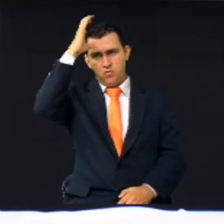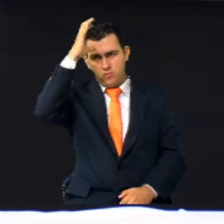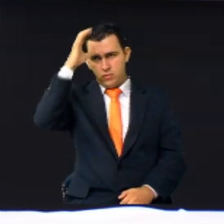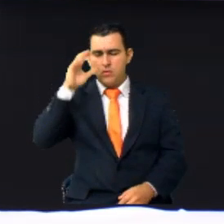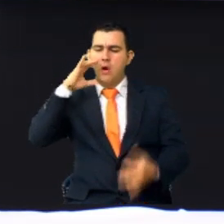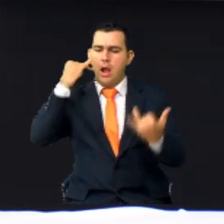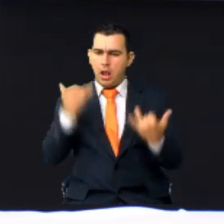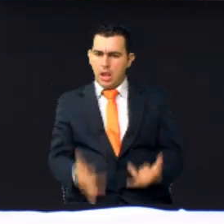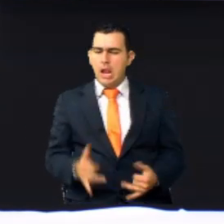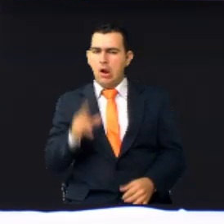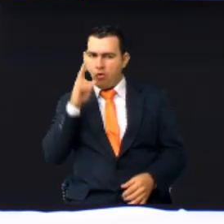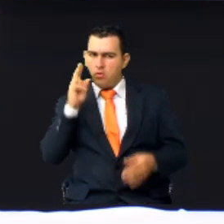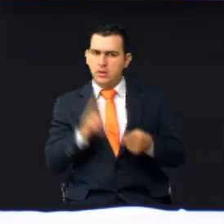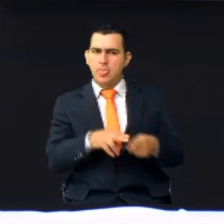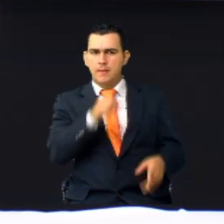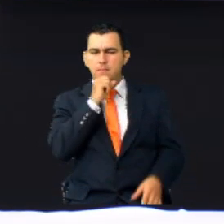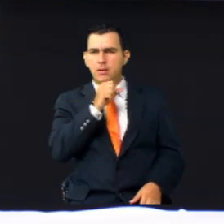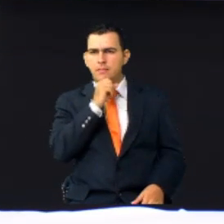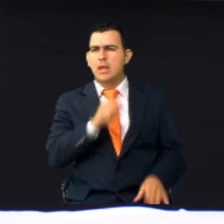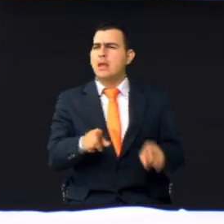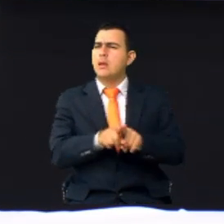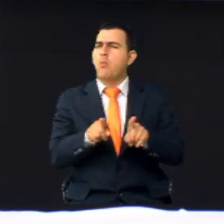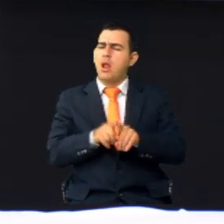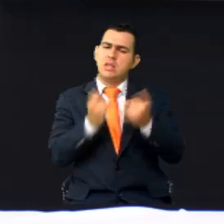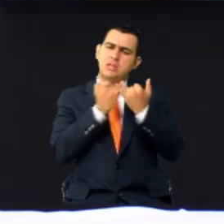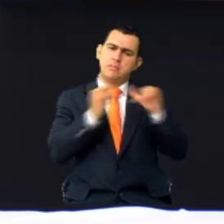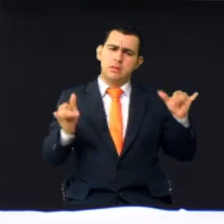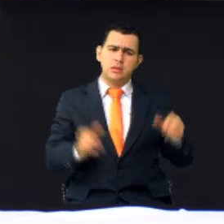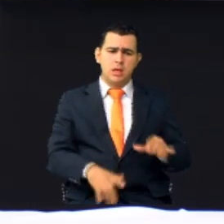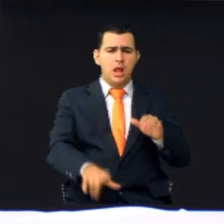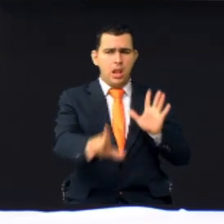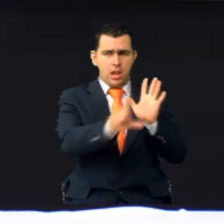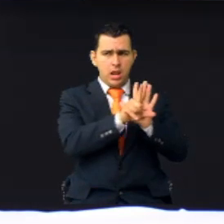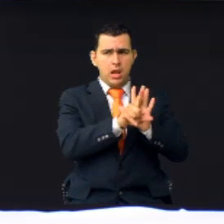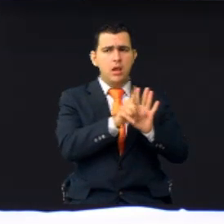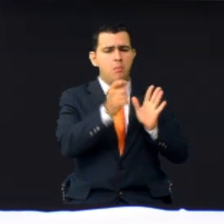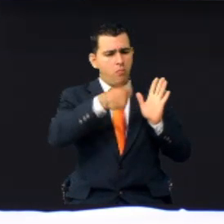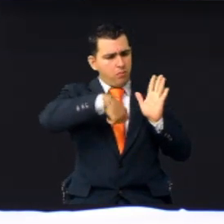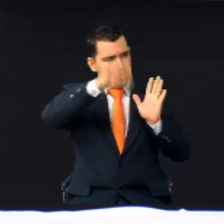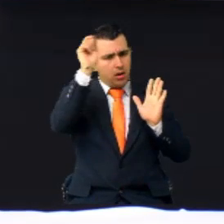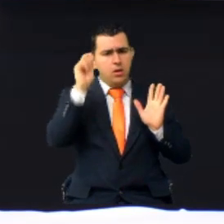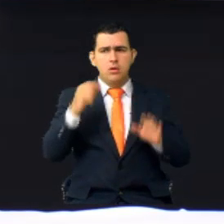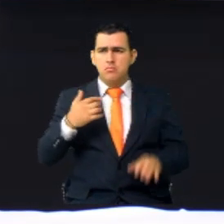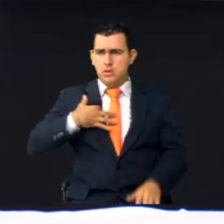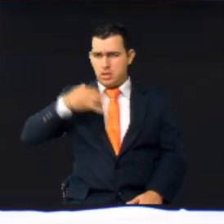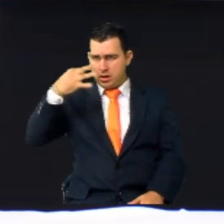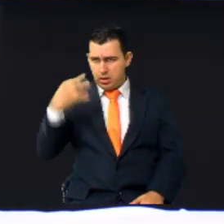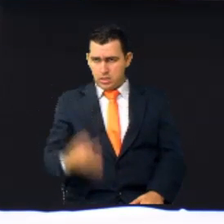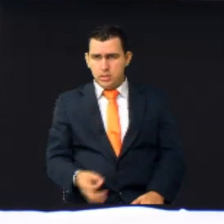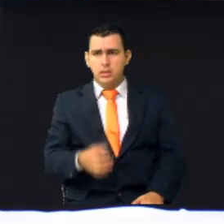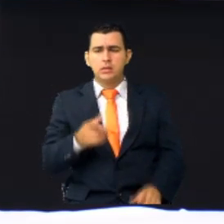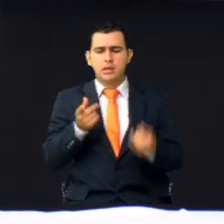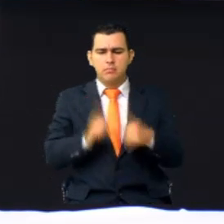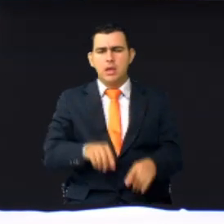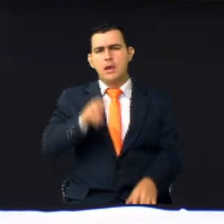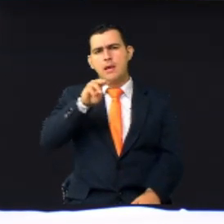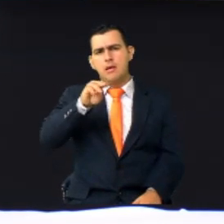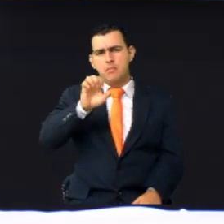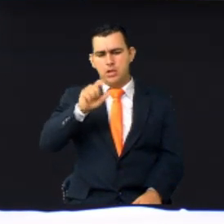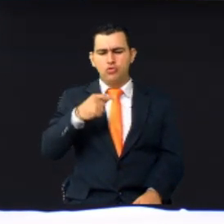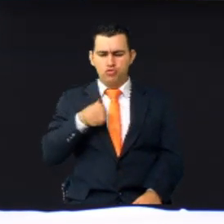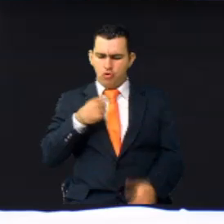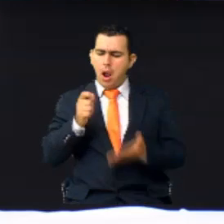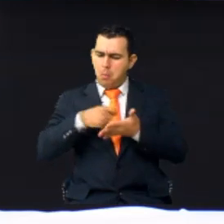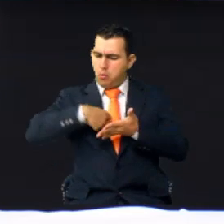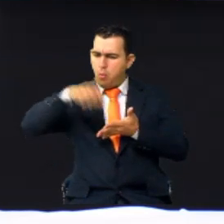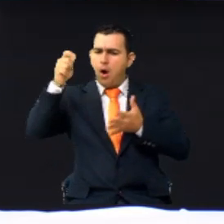sobre la ciudad. Son cosas independientes, claramente la ley lo permite, y dentro de la ética está la meritocracia también. Entonces, tenemos